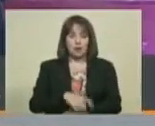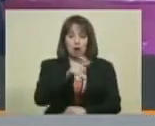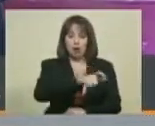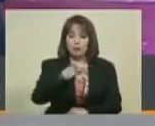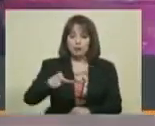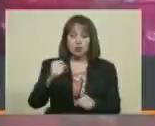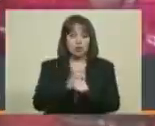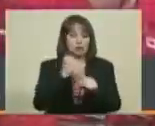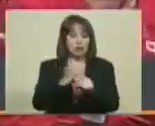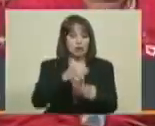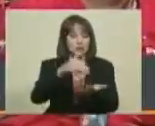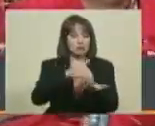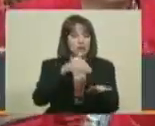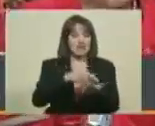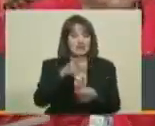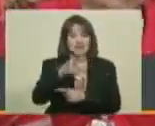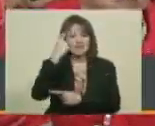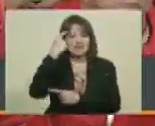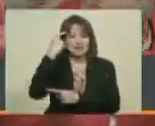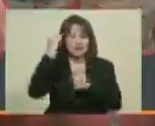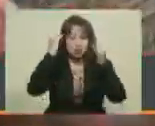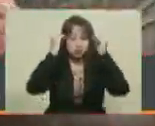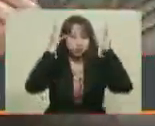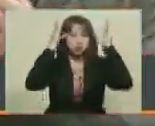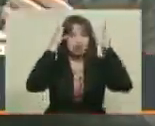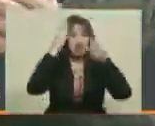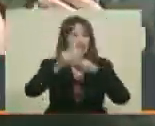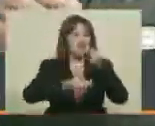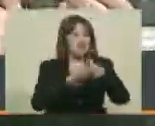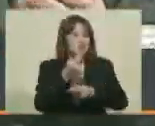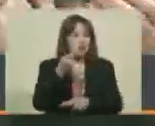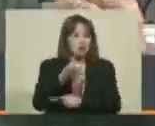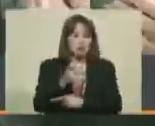que saben qué hay que hacer. Por eso,